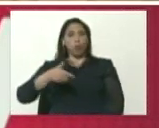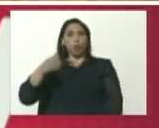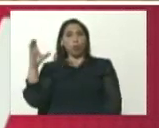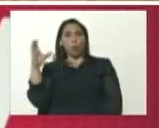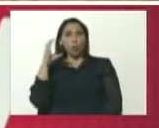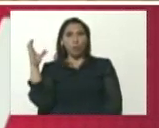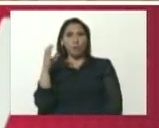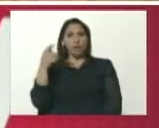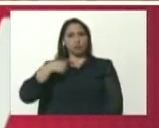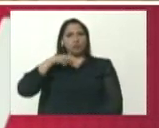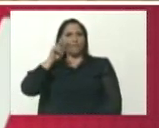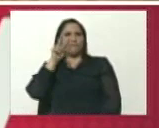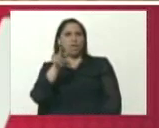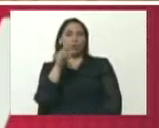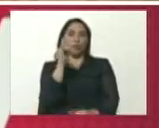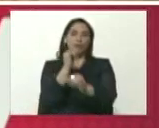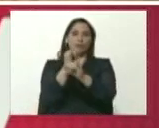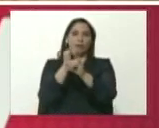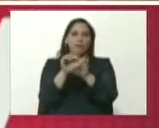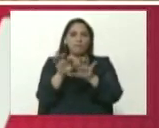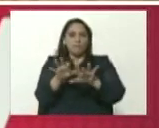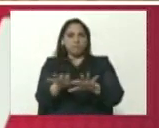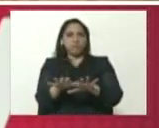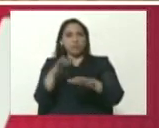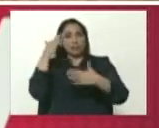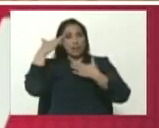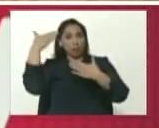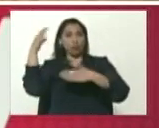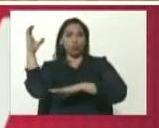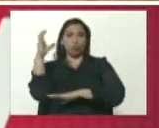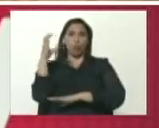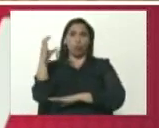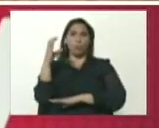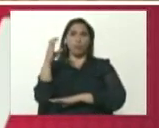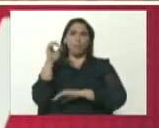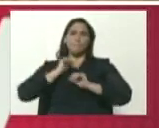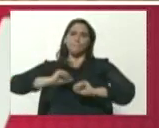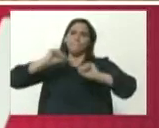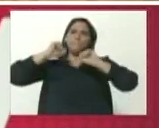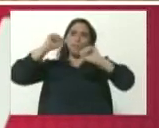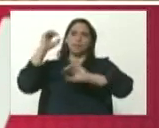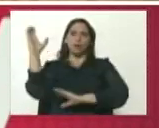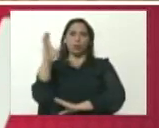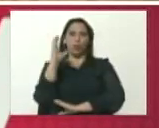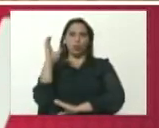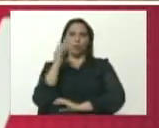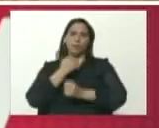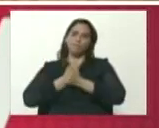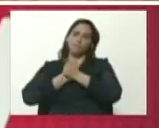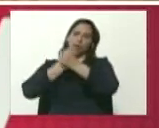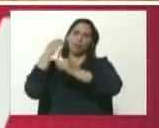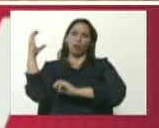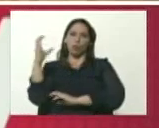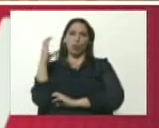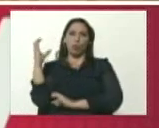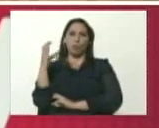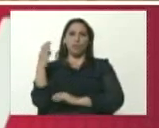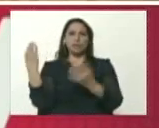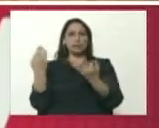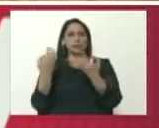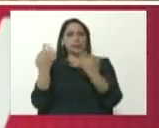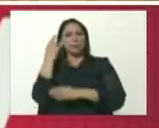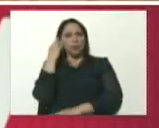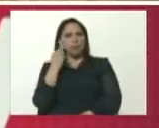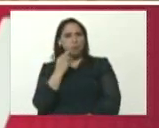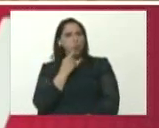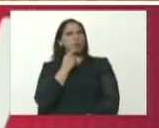estoy viendo por internet. Saludo a Colombia, que viva Colombia. Amada Colombia y siempre de Bolívar,